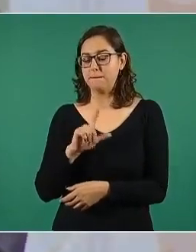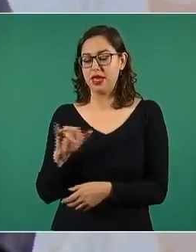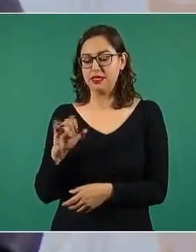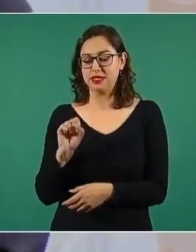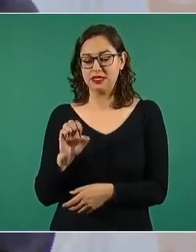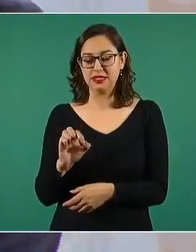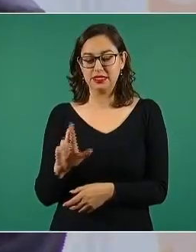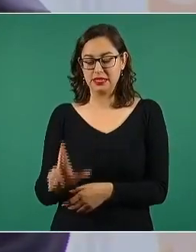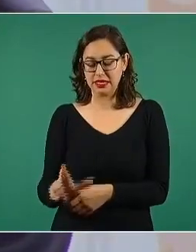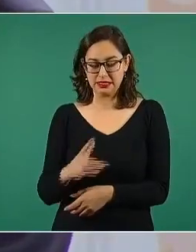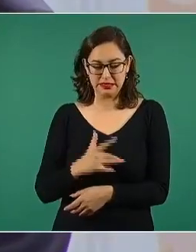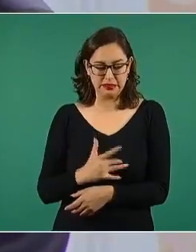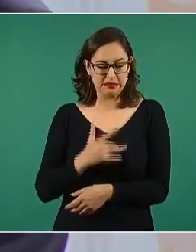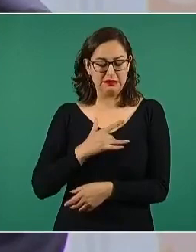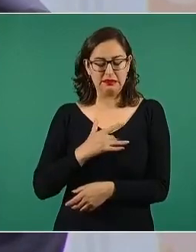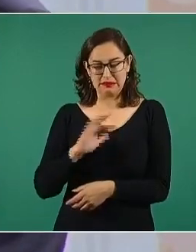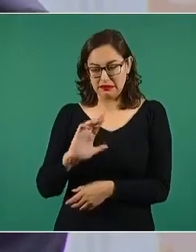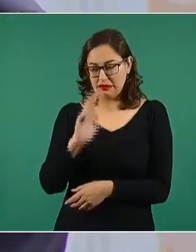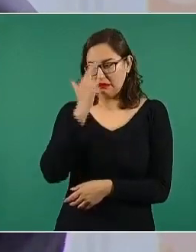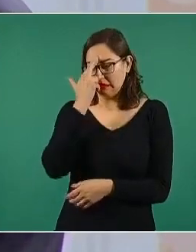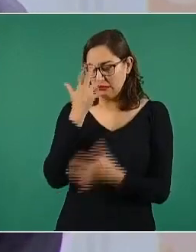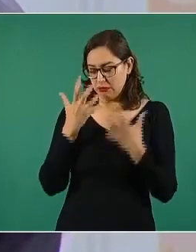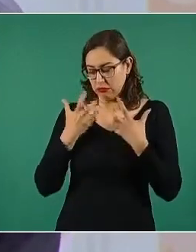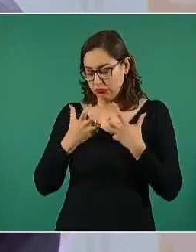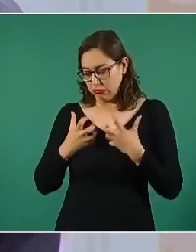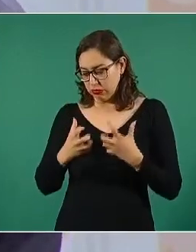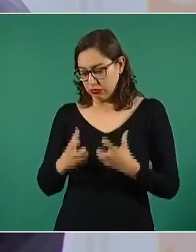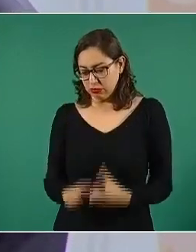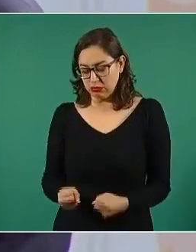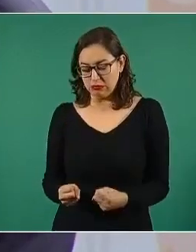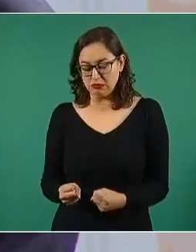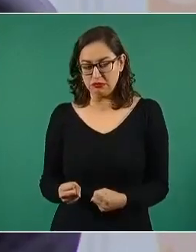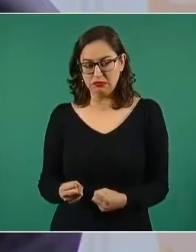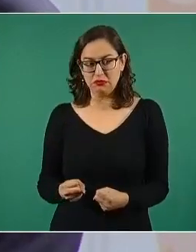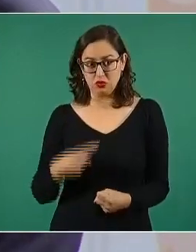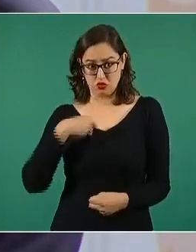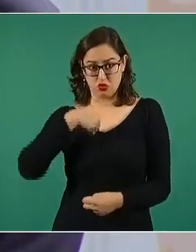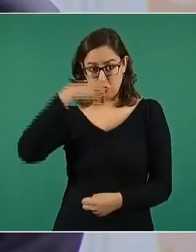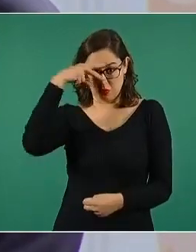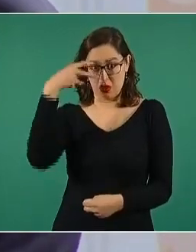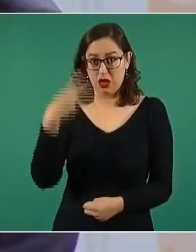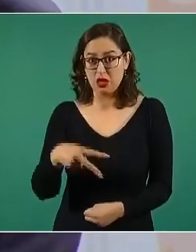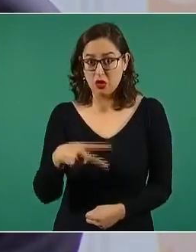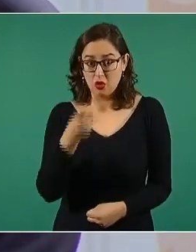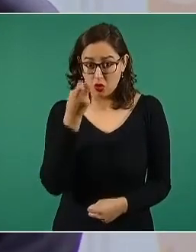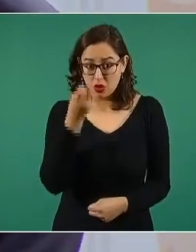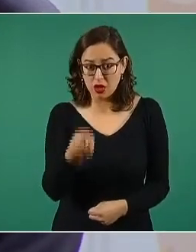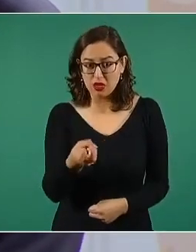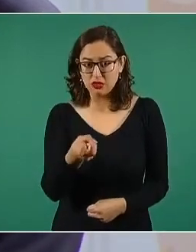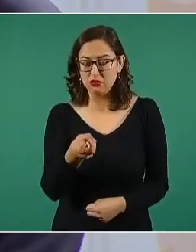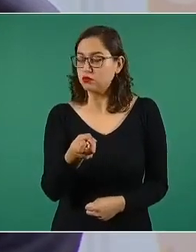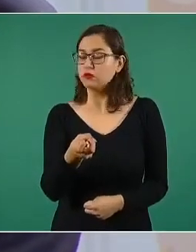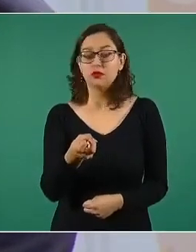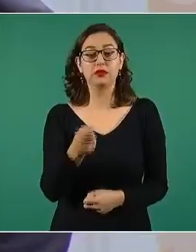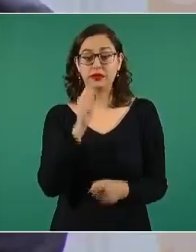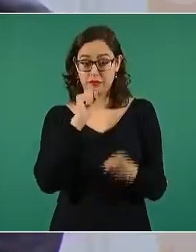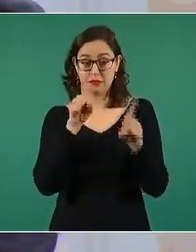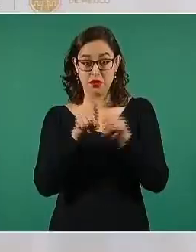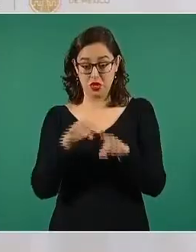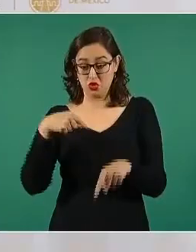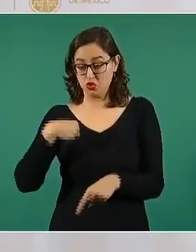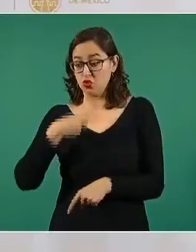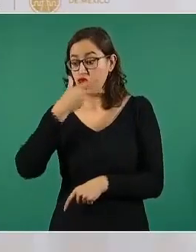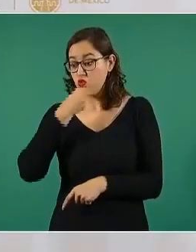no por mexicano, sino solo por hombre. Bueno, sí,